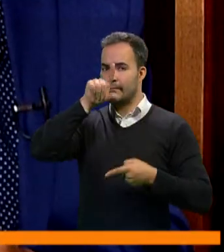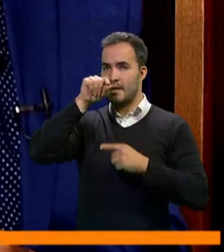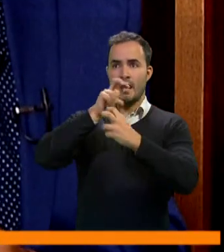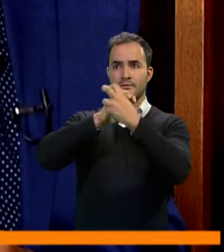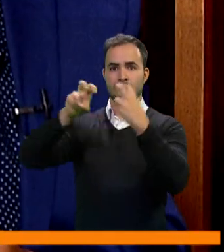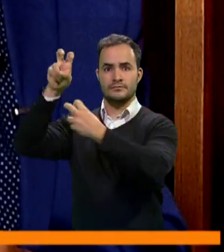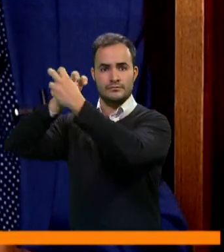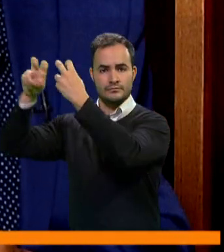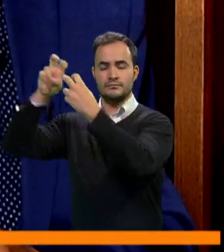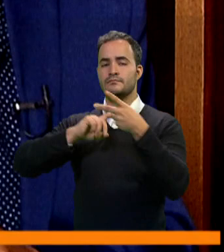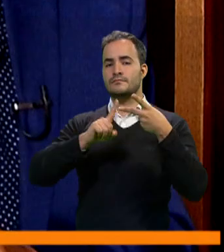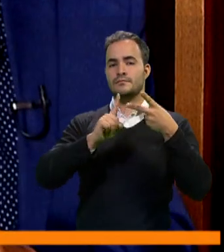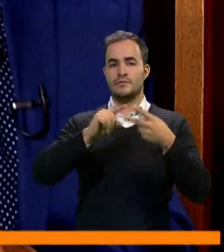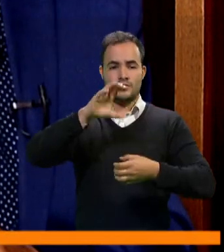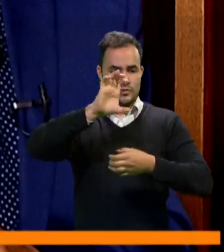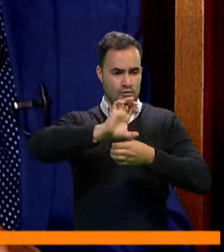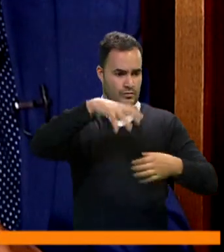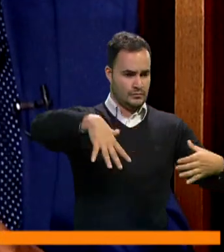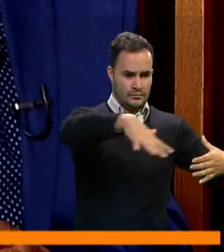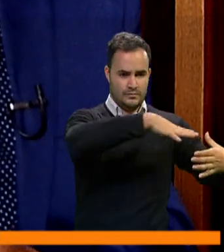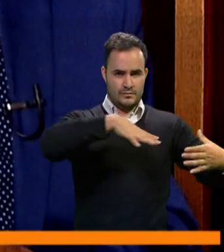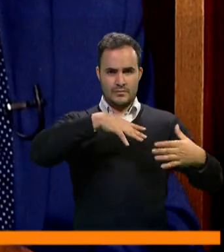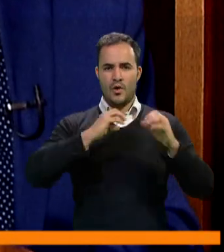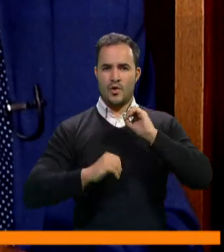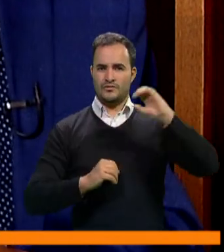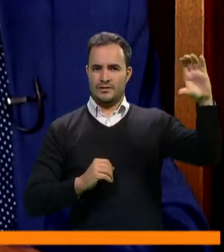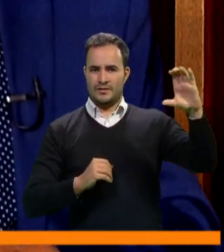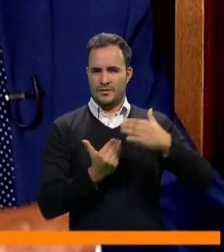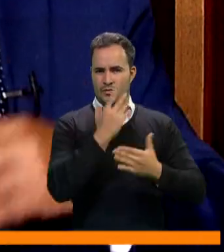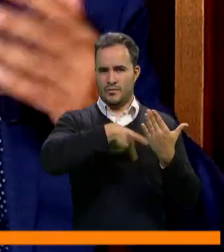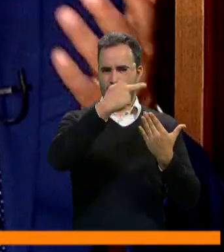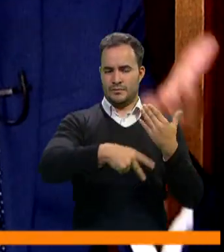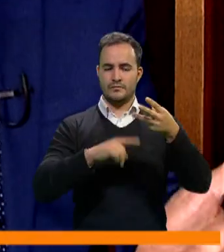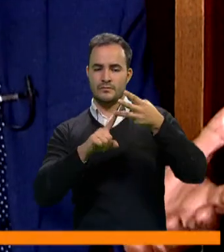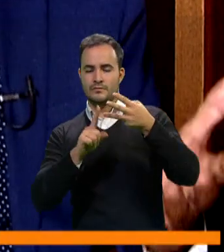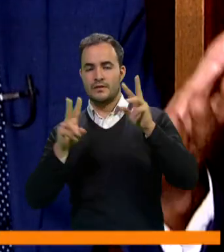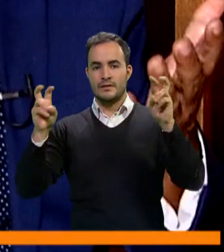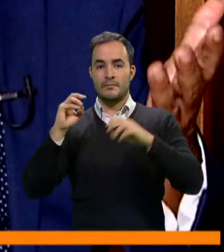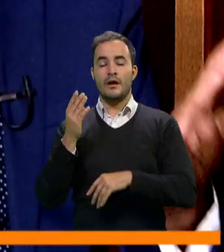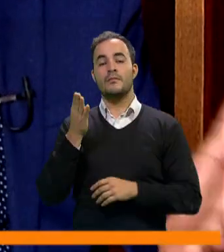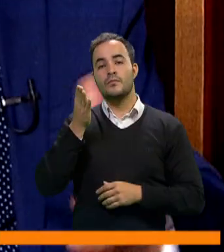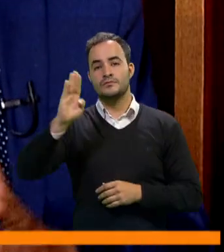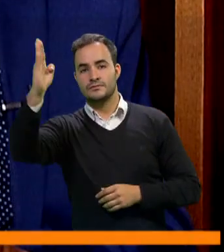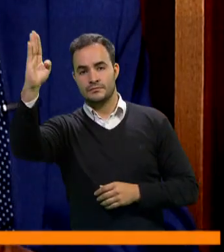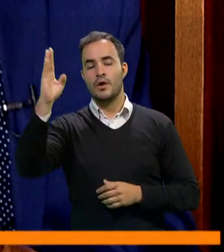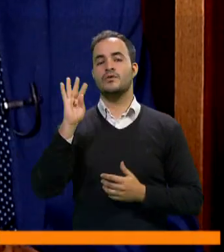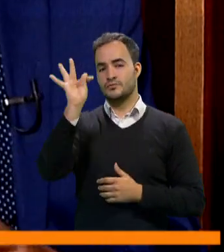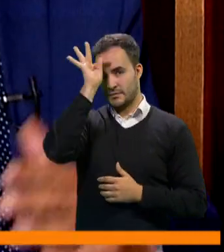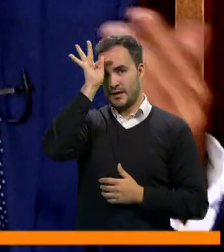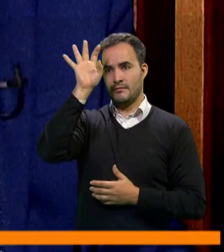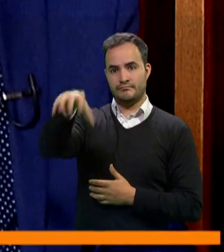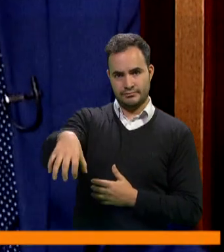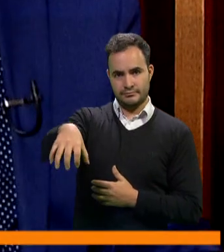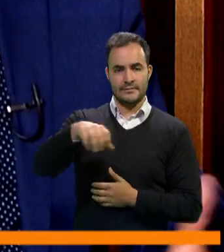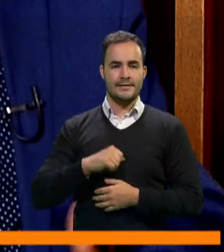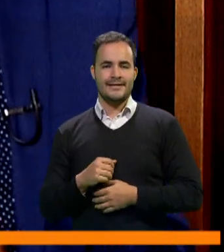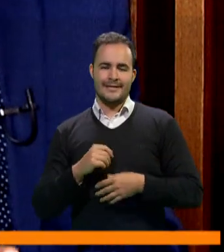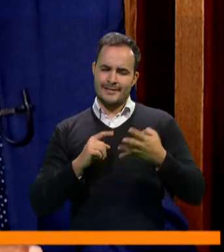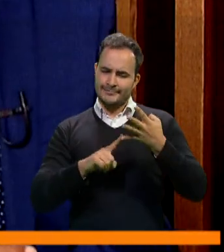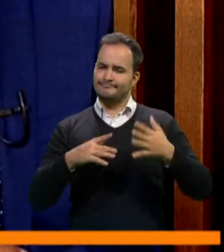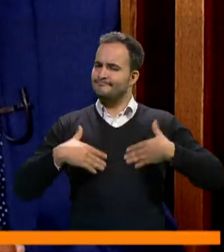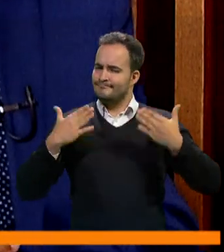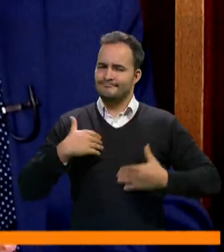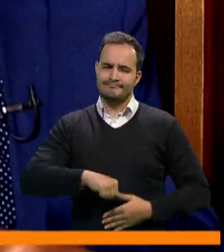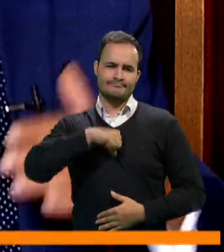como Cable a Picacho, Ciudadela Universitaria Occidente, Hospital de Buenos Aires, pero también